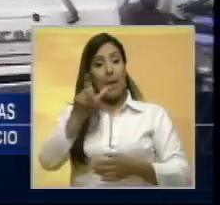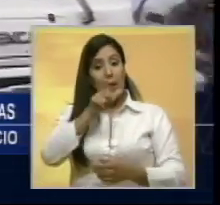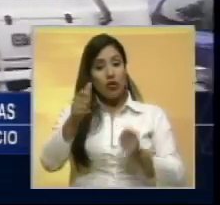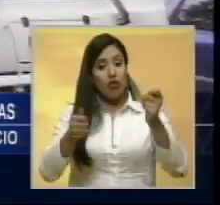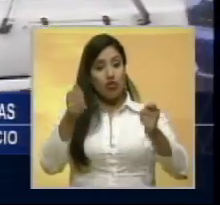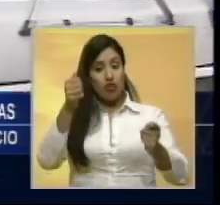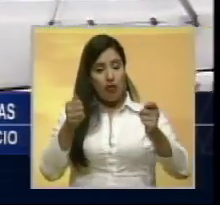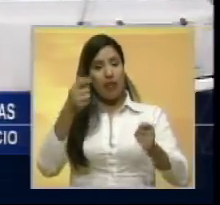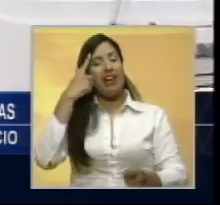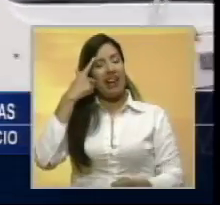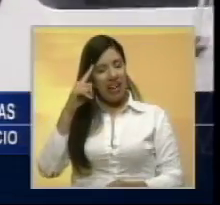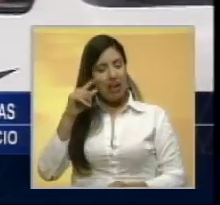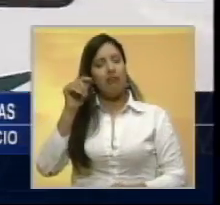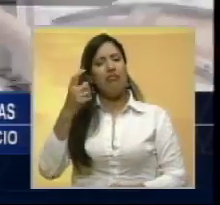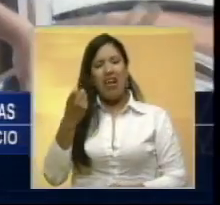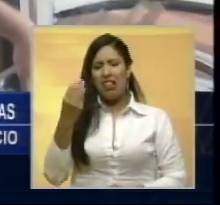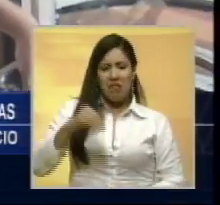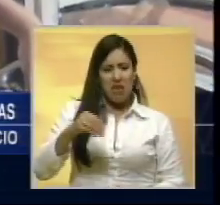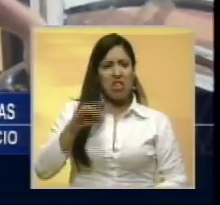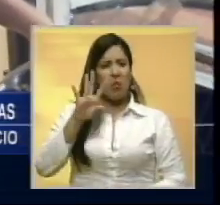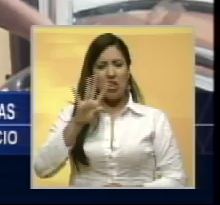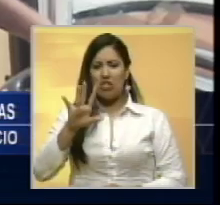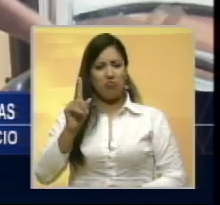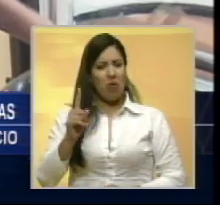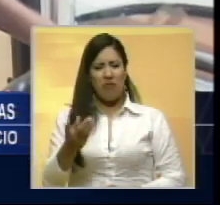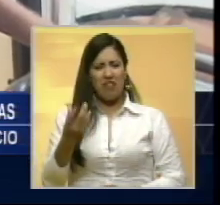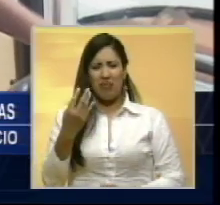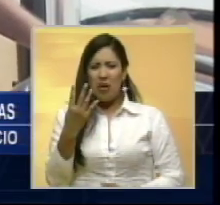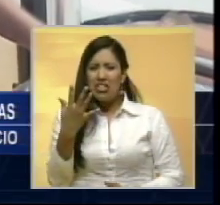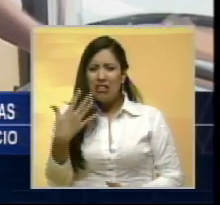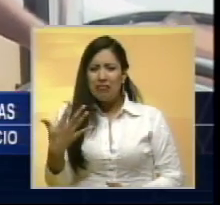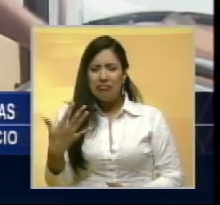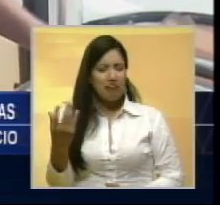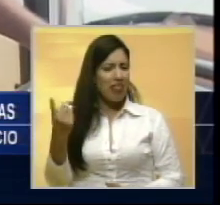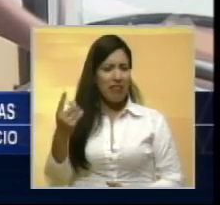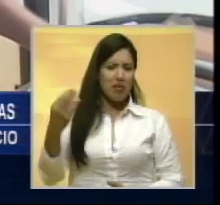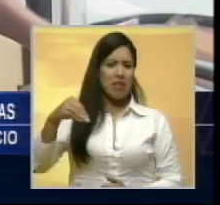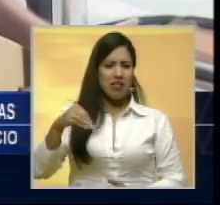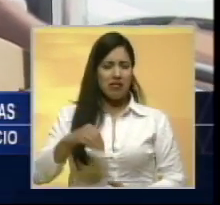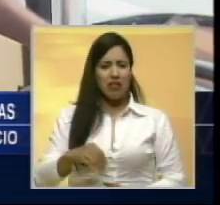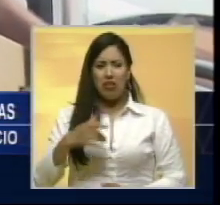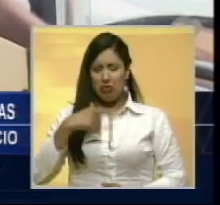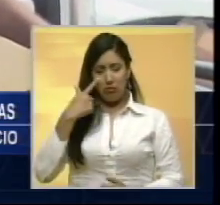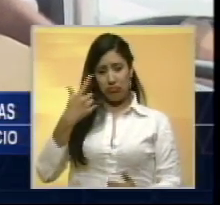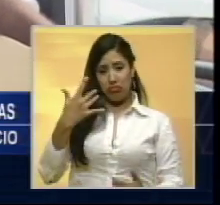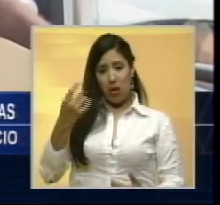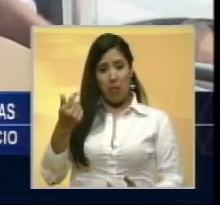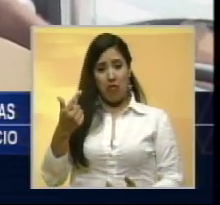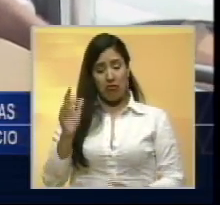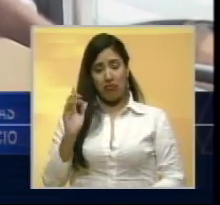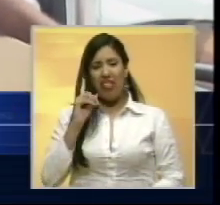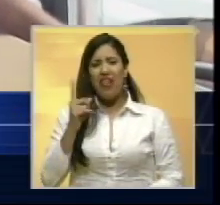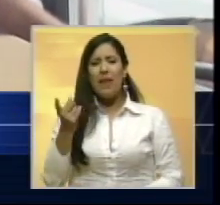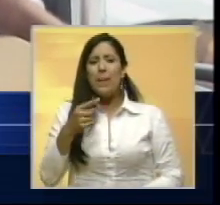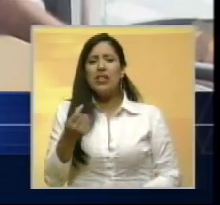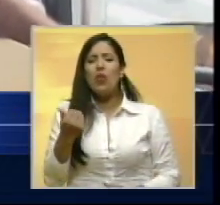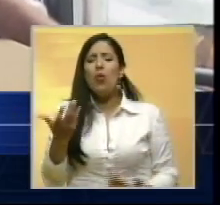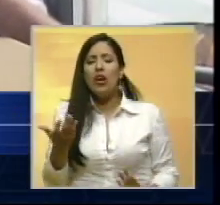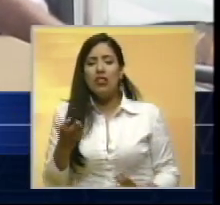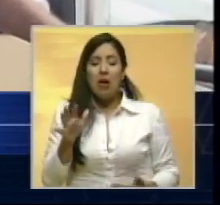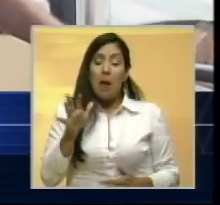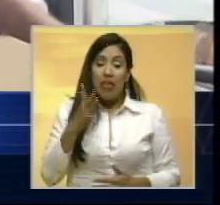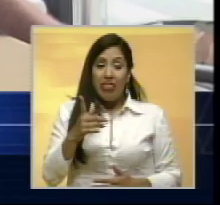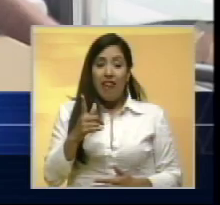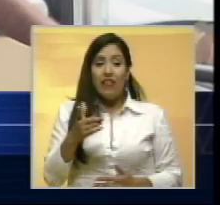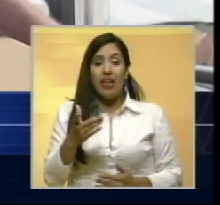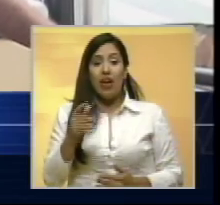por su parte, consideran que sigue siendo insuficiente el aumento. Este aumento es insuficiente, es poco, yo lo veo poco. ¿Cuánto debería estar el pasaje? Por lo